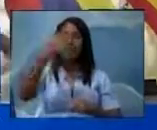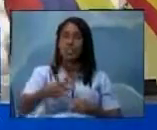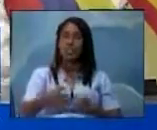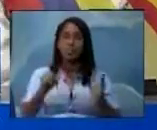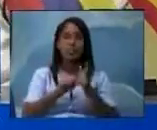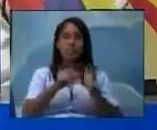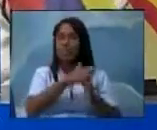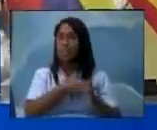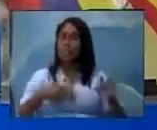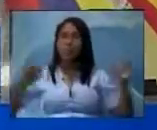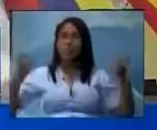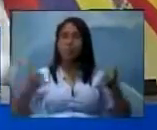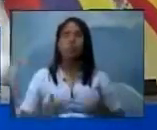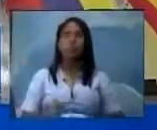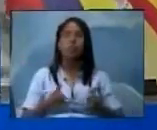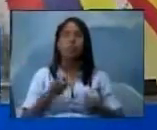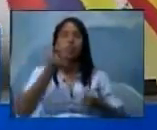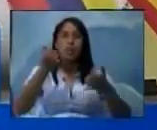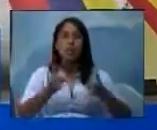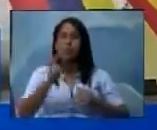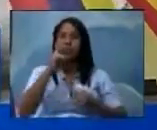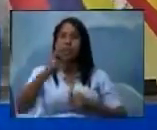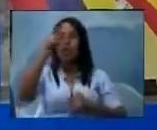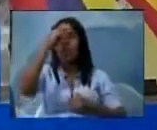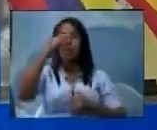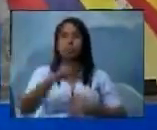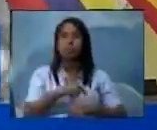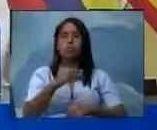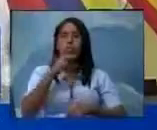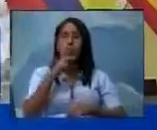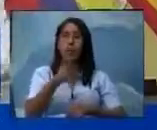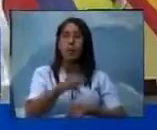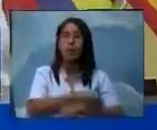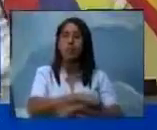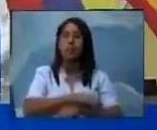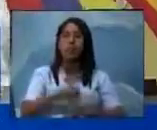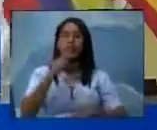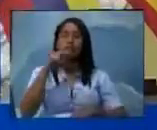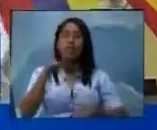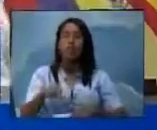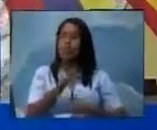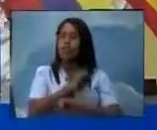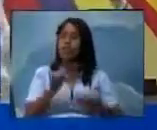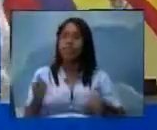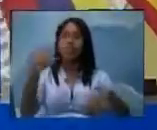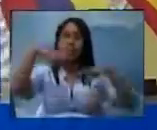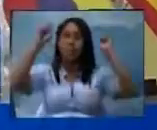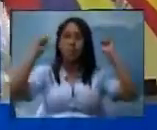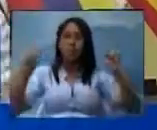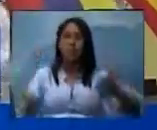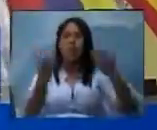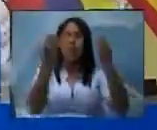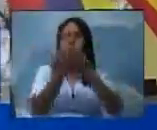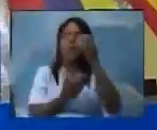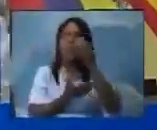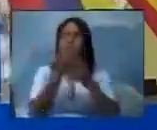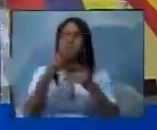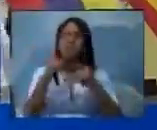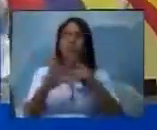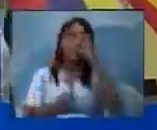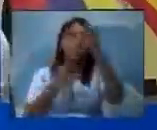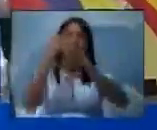que tengo los hijitos, los muchachos ven a su papaito y los nietos ya aprendieron a levantar las manos y hacer